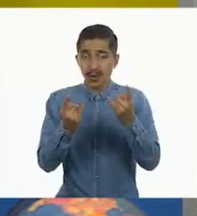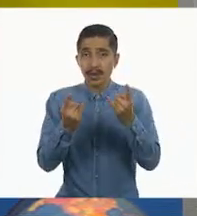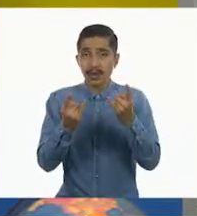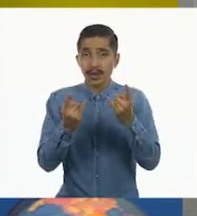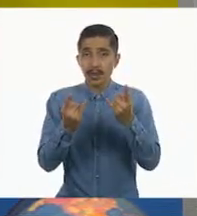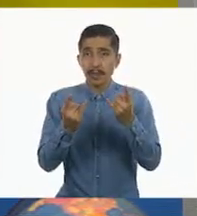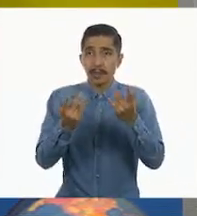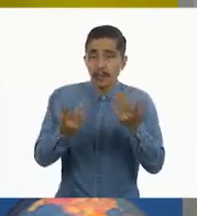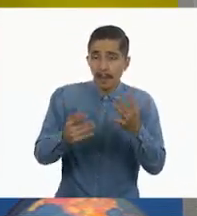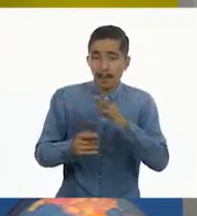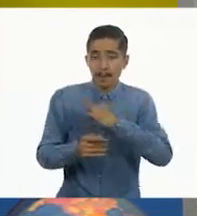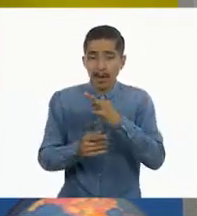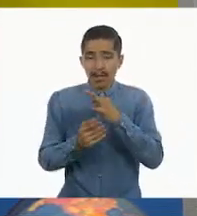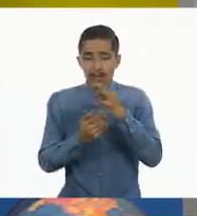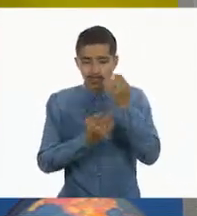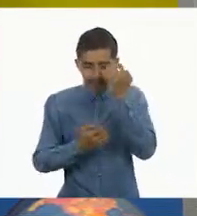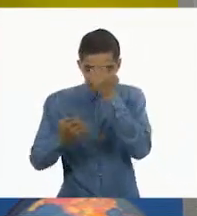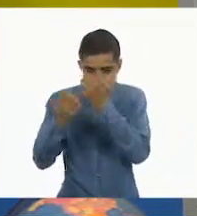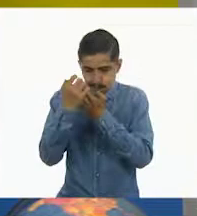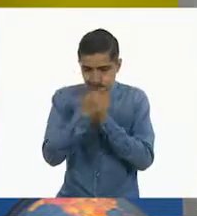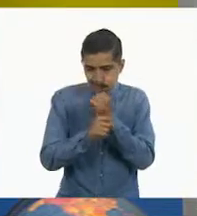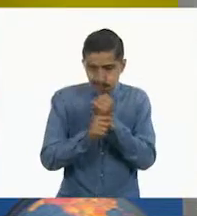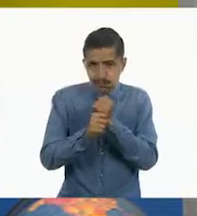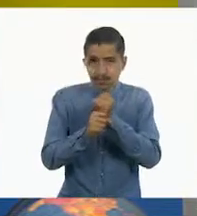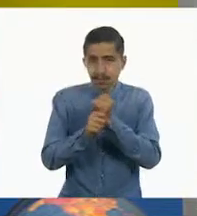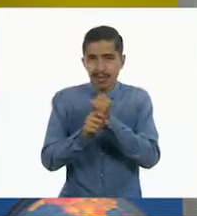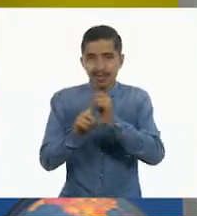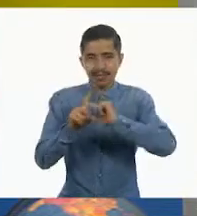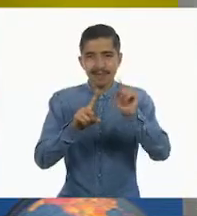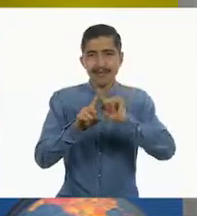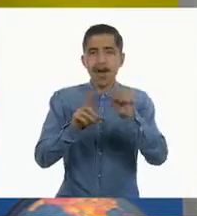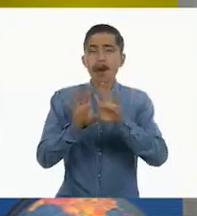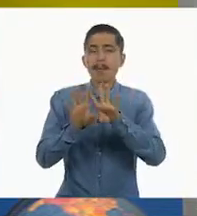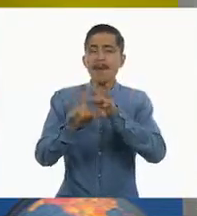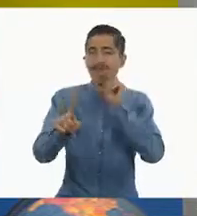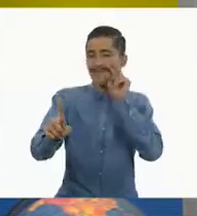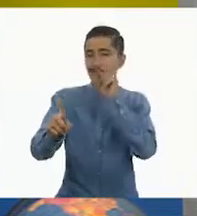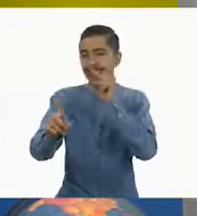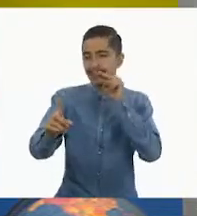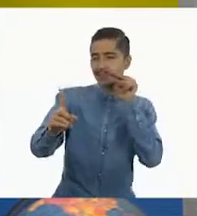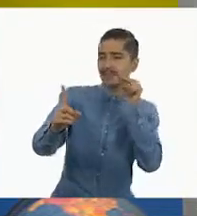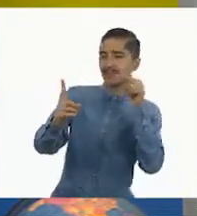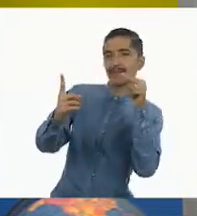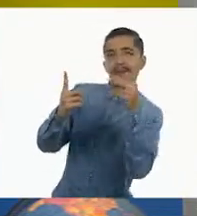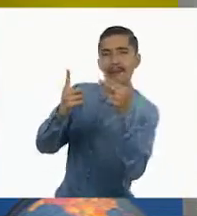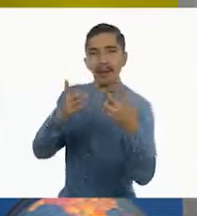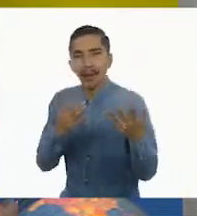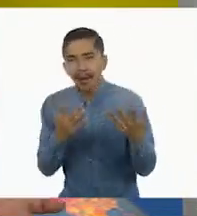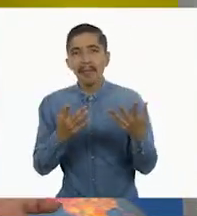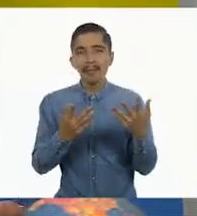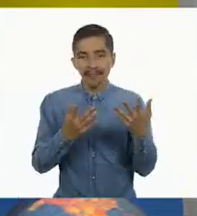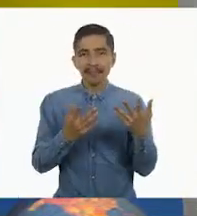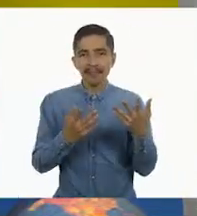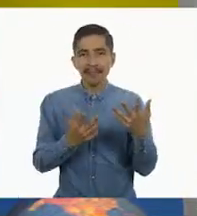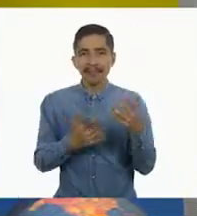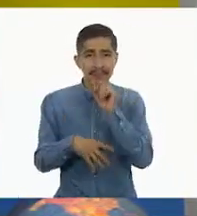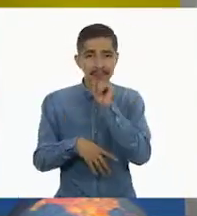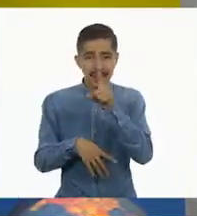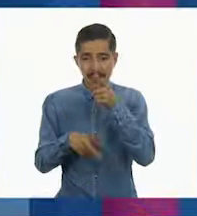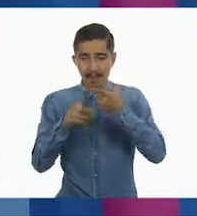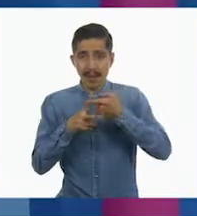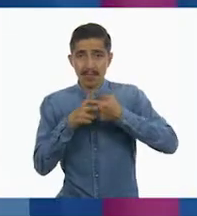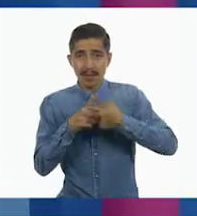pues pueden ser estudiados desde distintas perspectivas y herramientas de análisis. Ajá. Incluso las de las